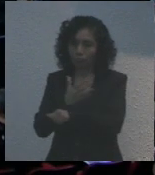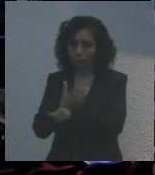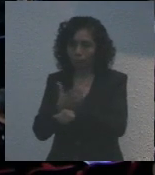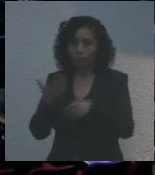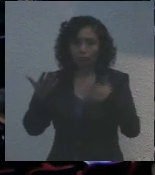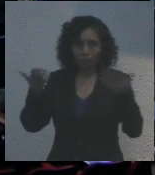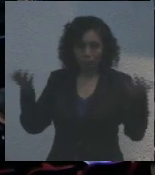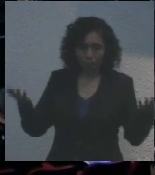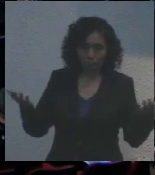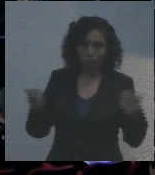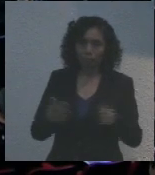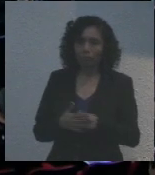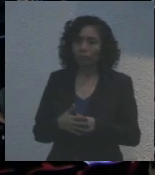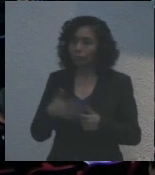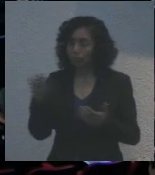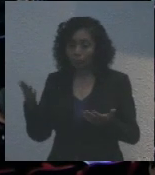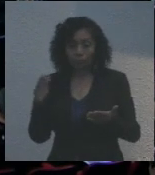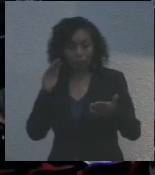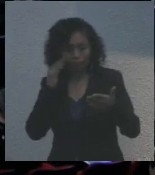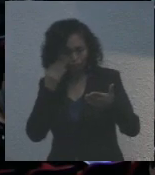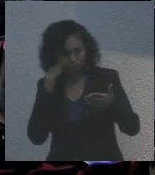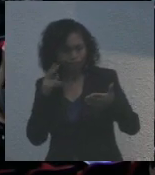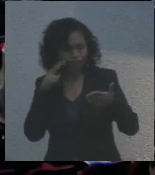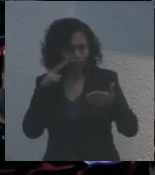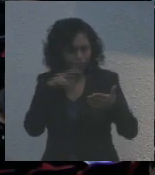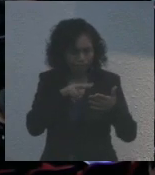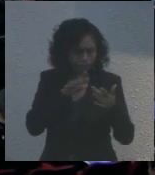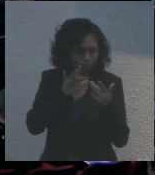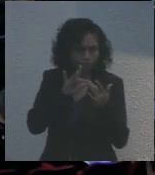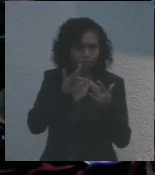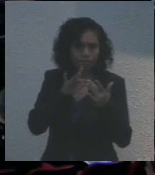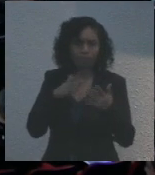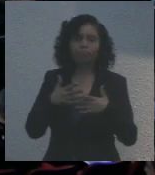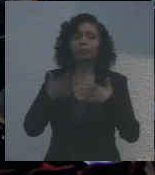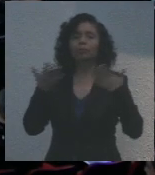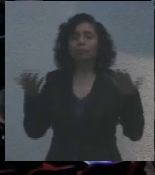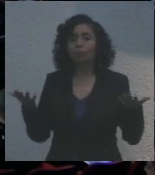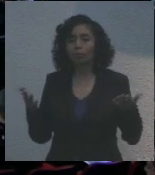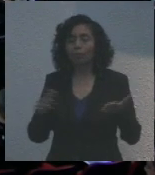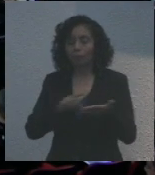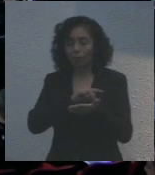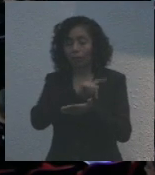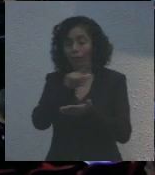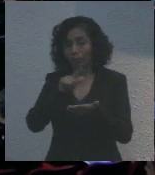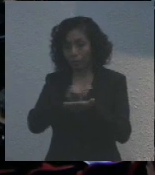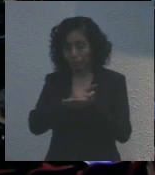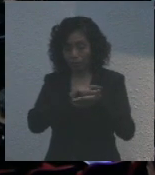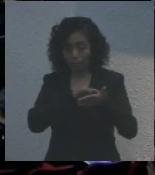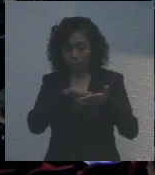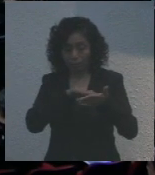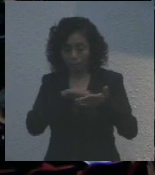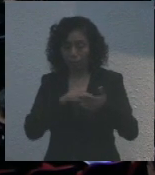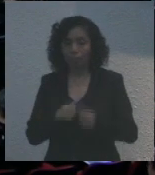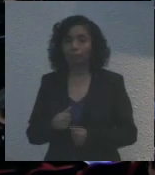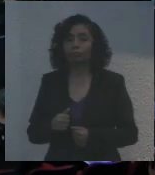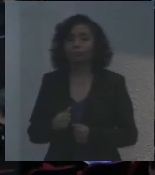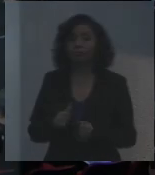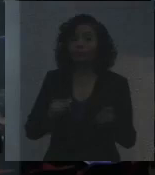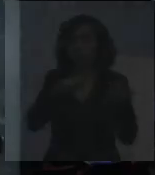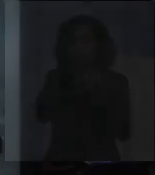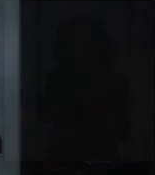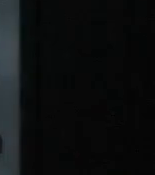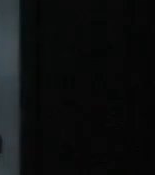también a todos los que nos siguen por las redes sociales procedo a la lectura decreto número